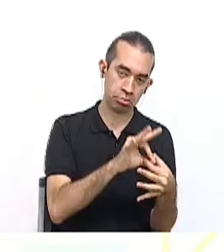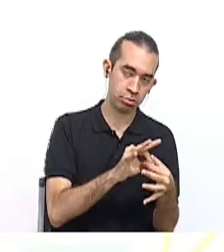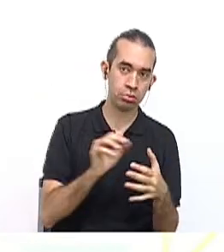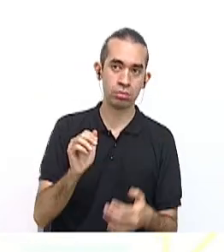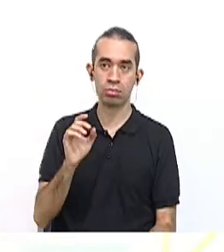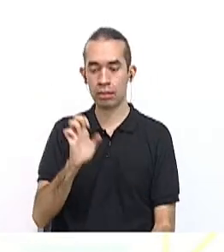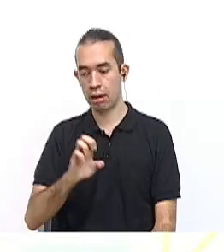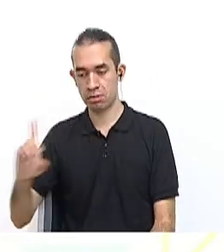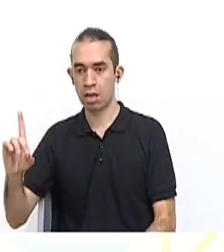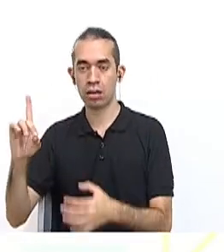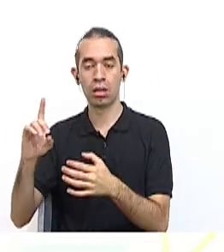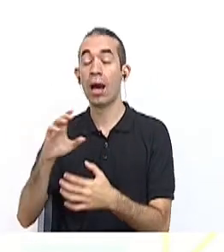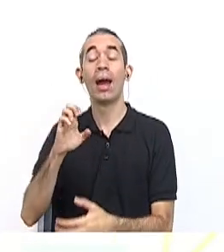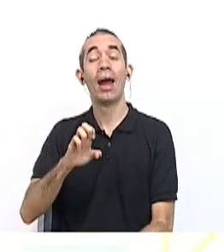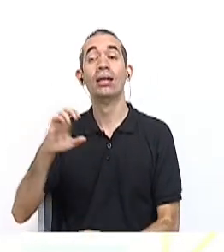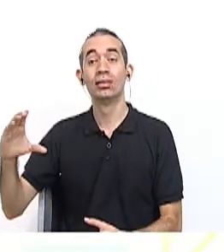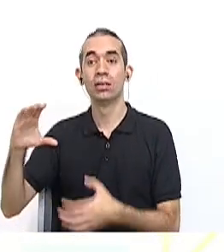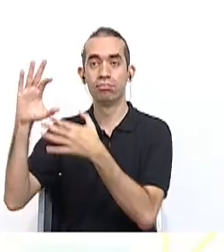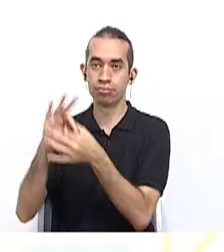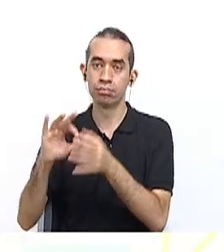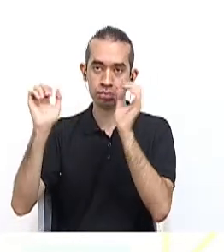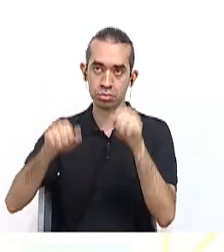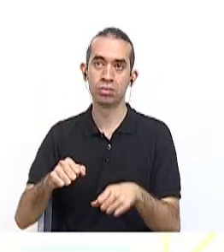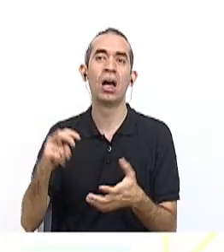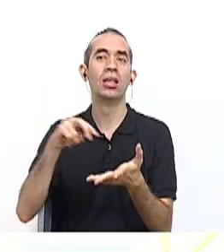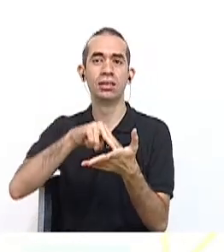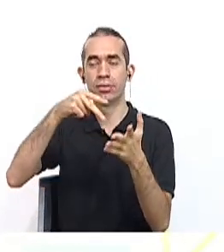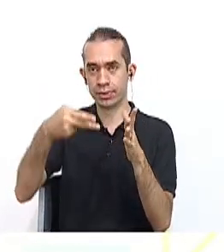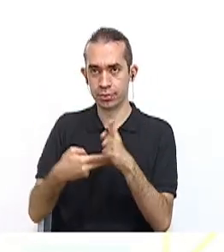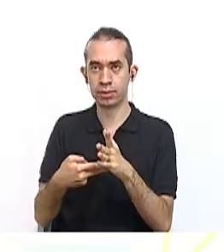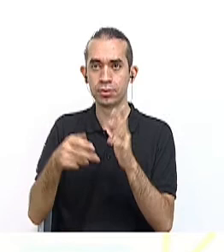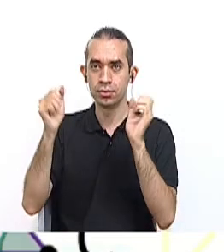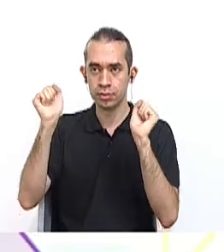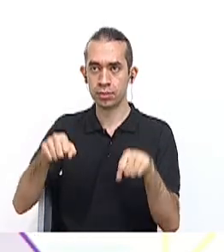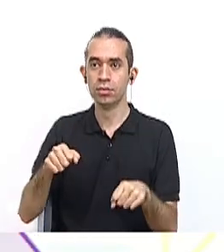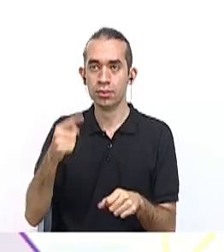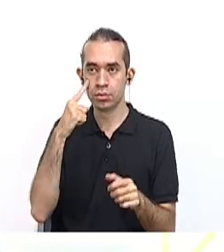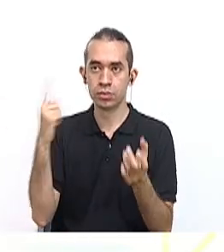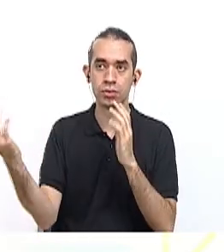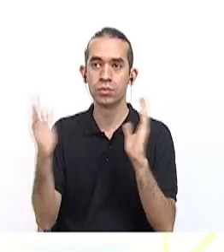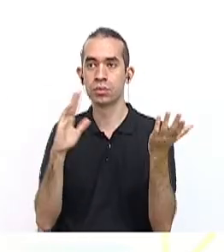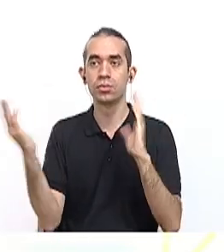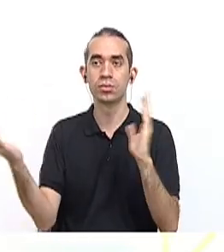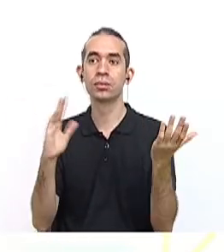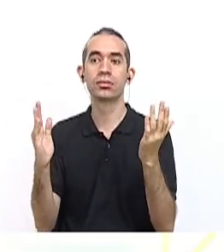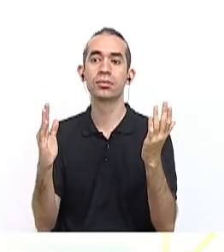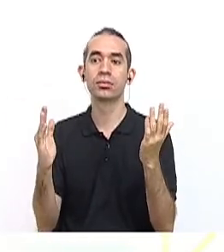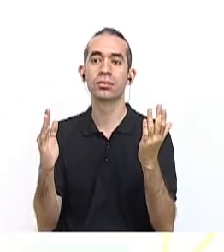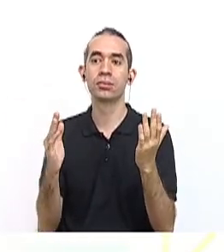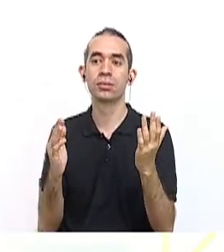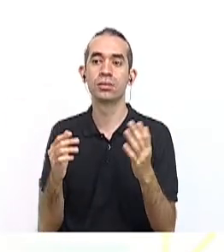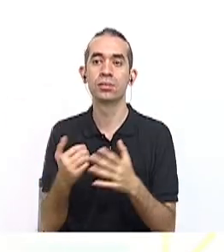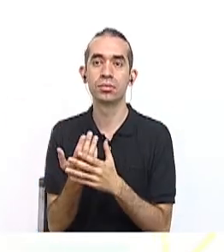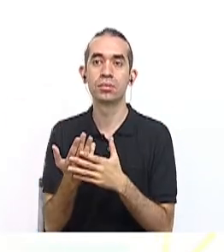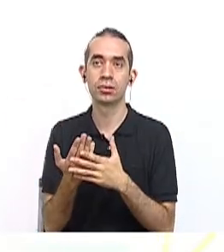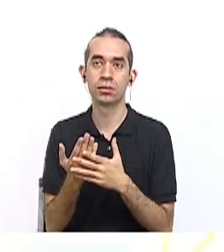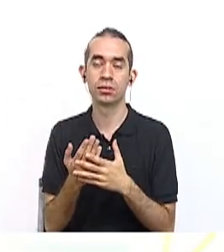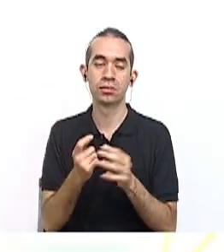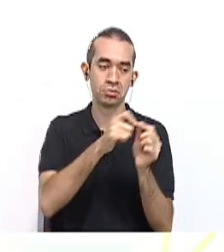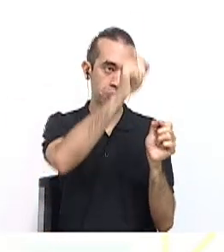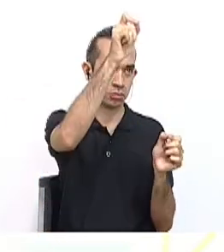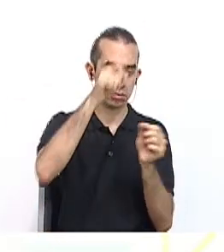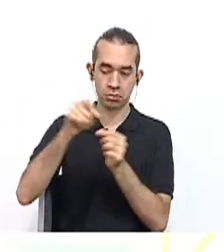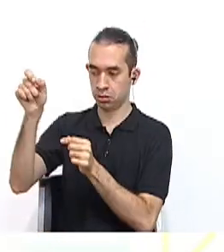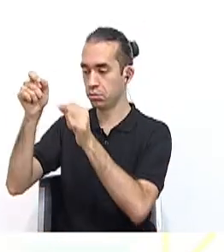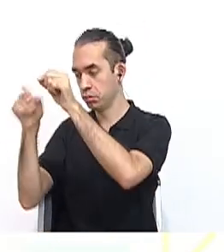DS. Entonces, quiere decir que podemos comparar la medida de esos